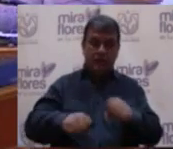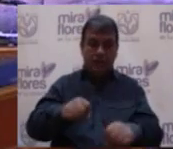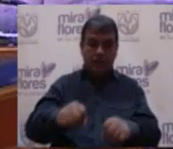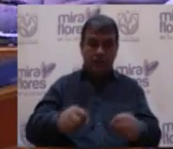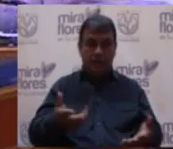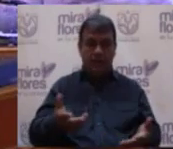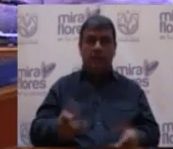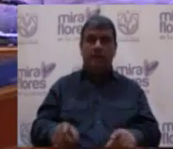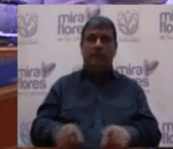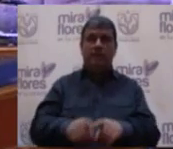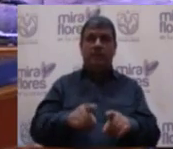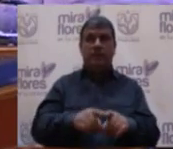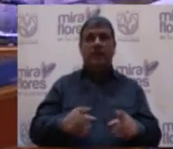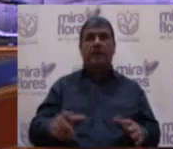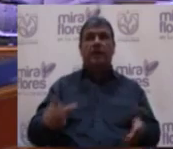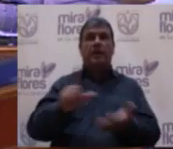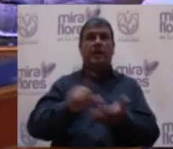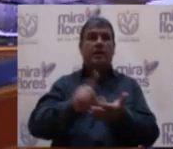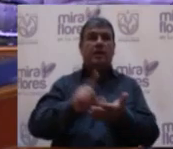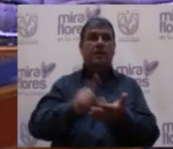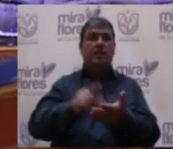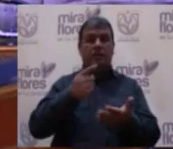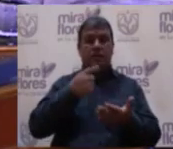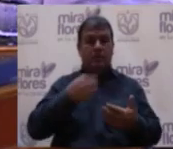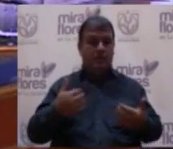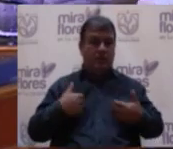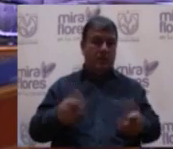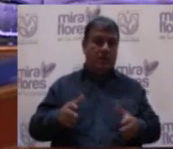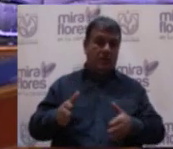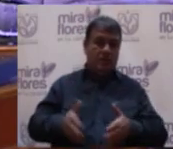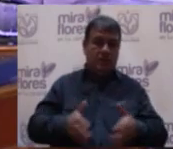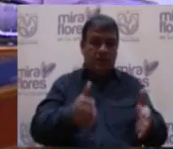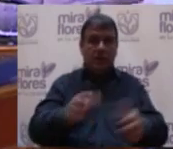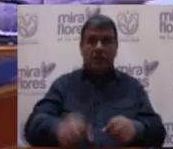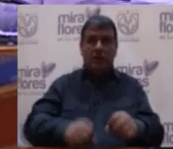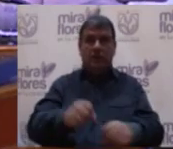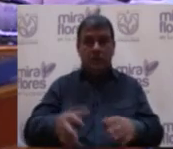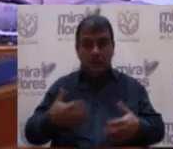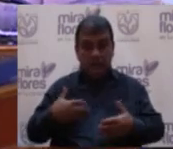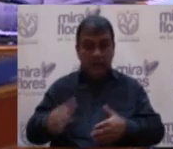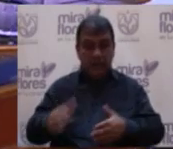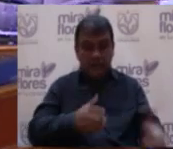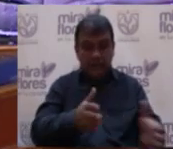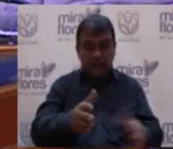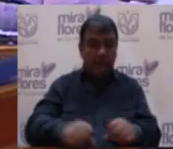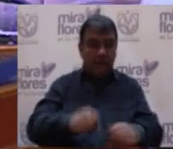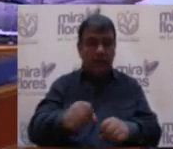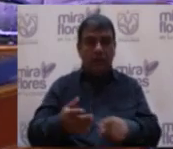sean, lamentablemente Lima no está hecho para hacer ciclovías, y si las vamos a hacer, las tenemos que hacer